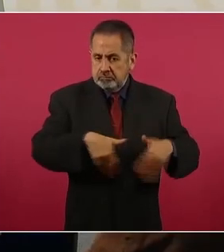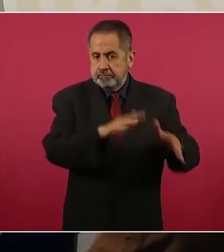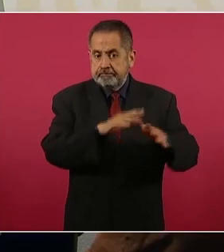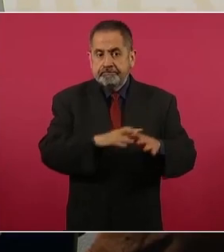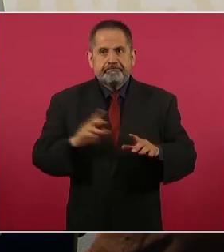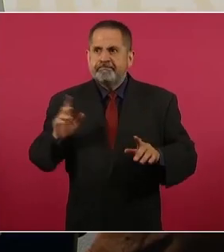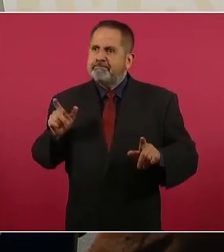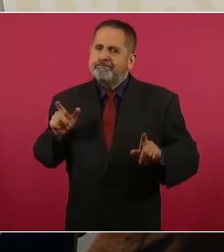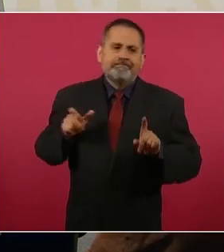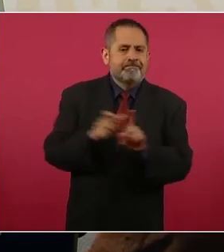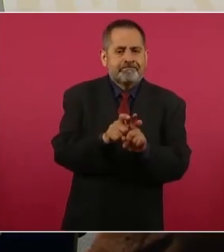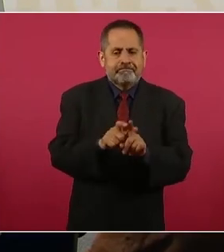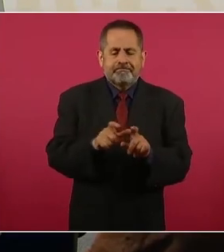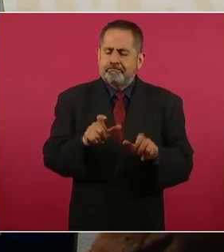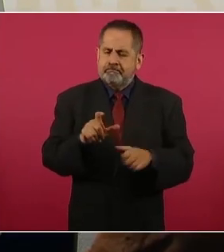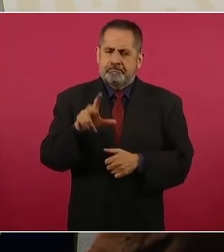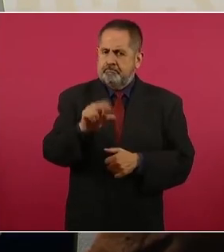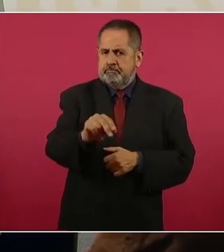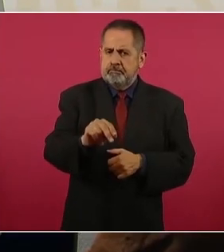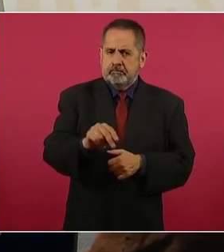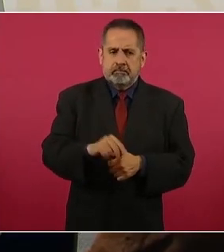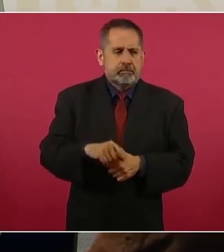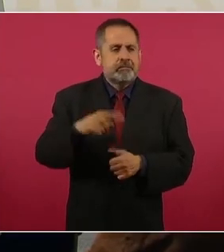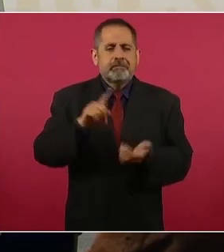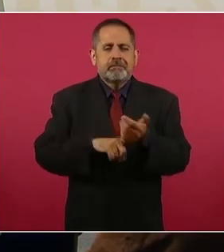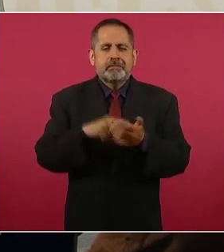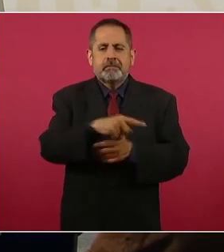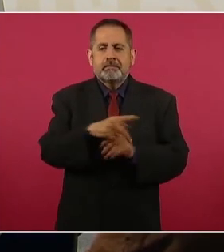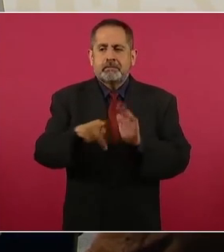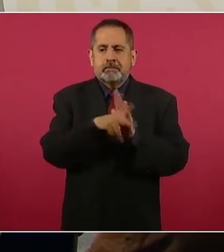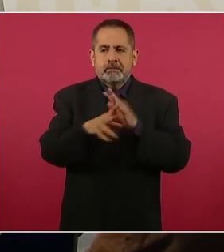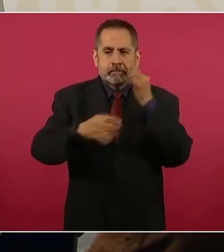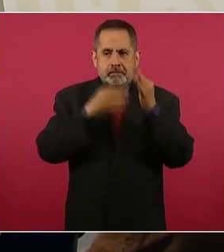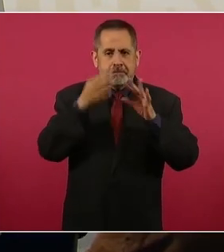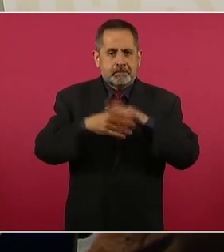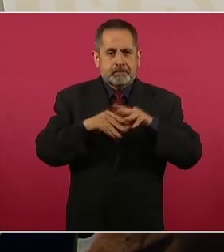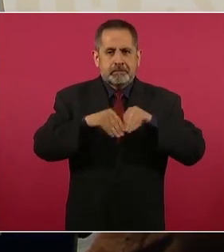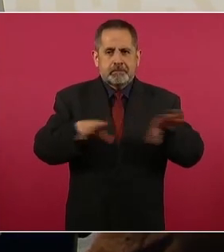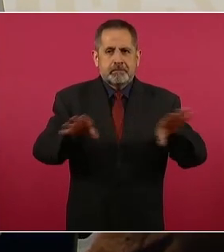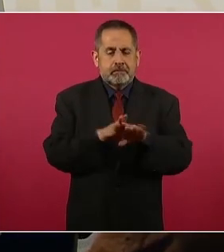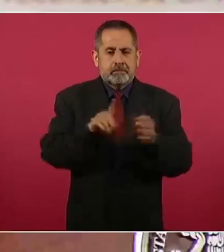Bueno, un periodista de estos